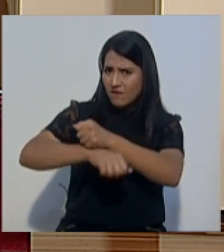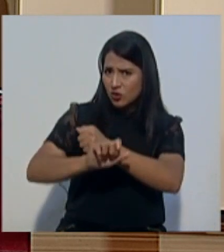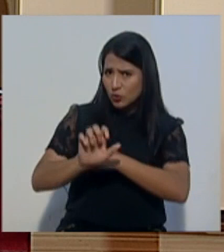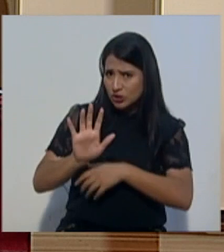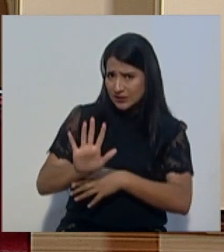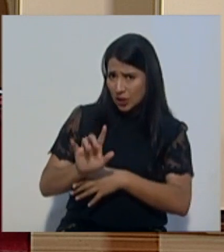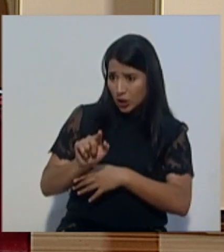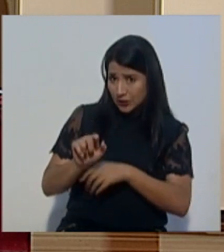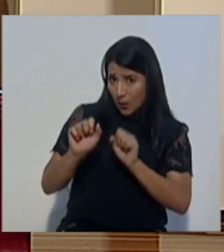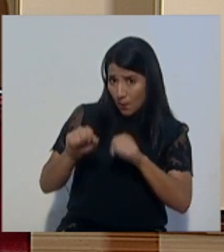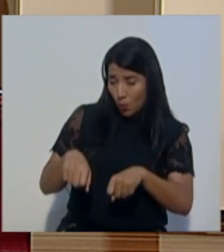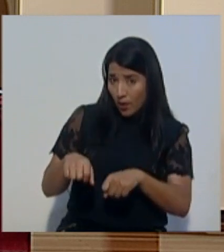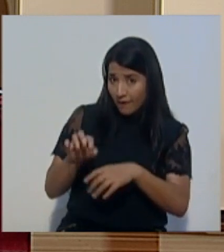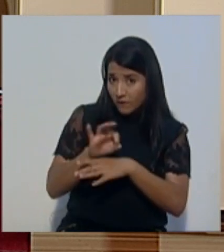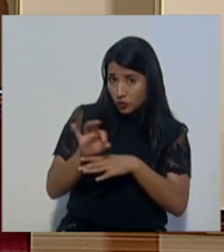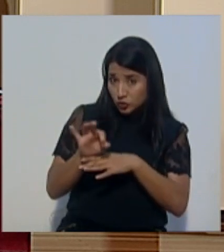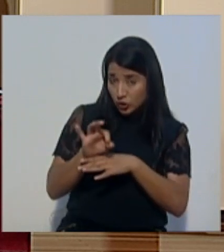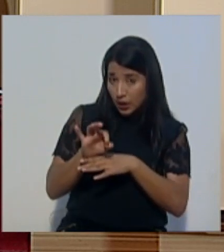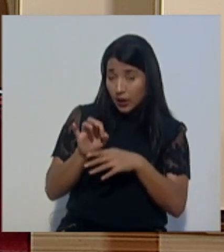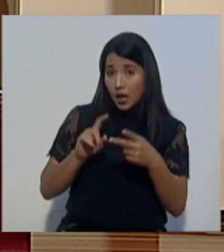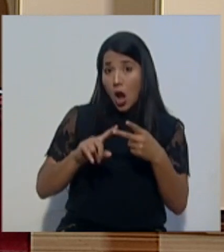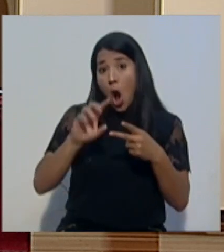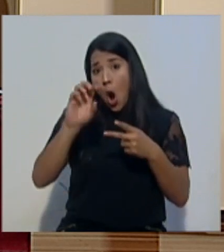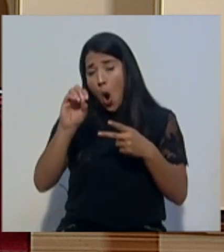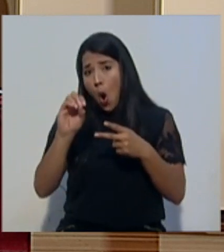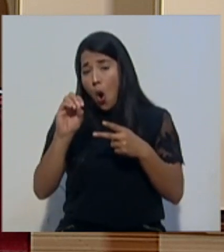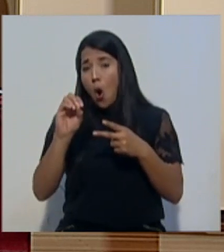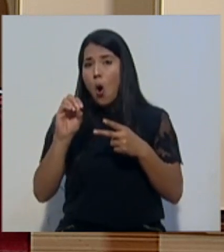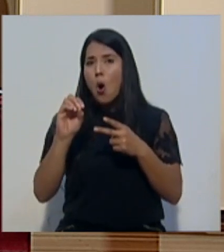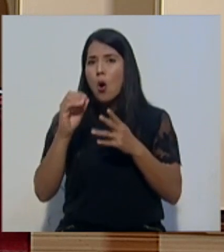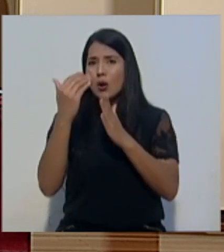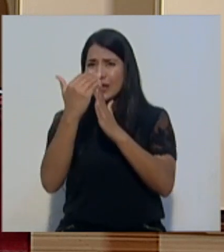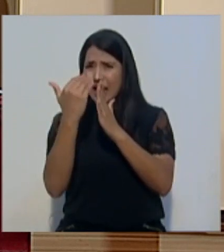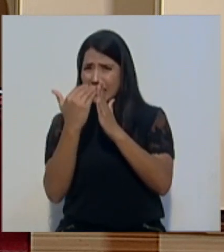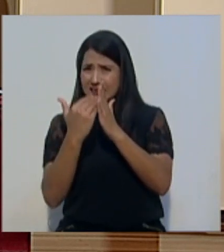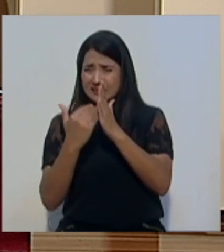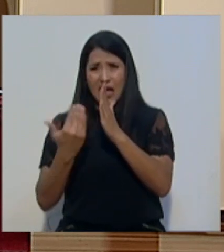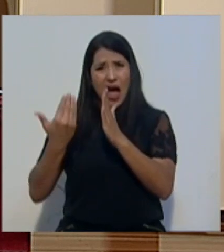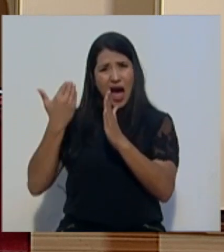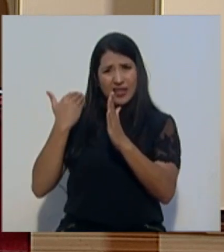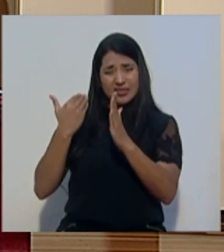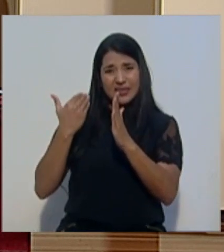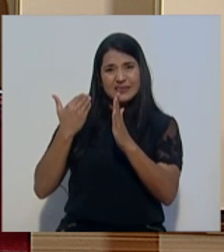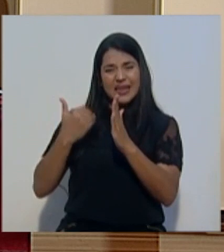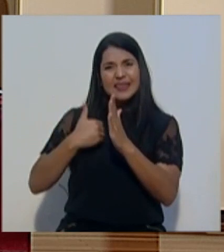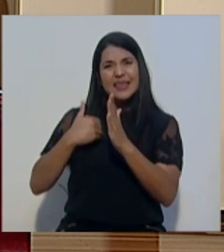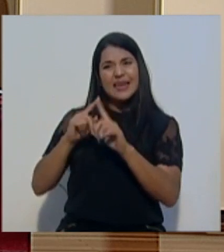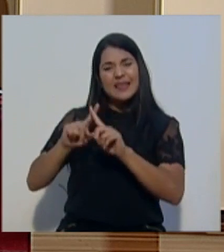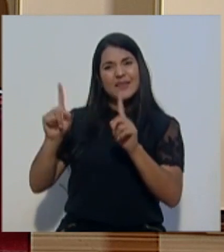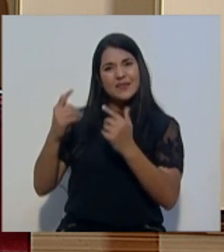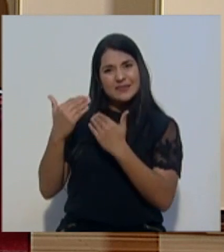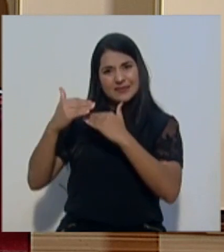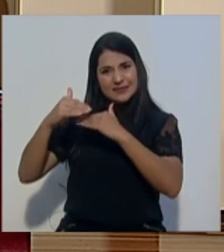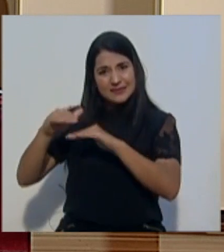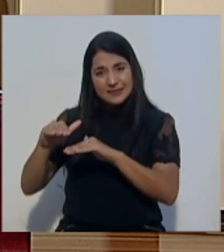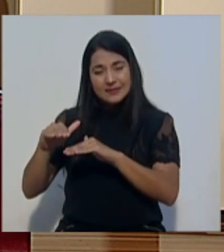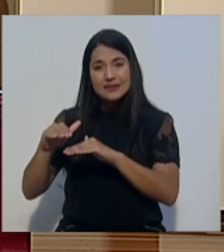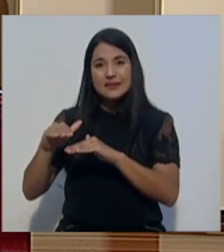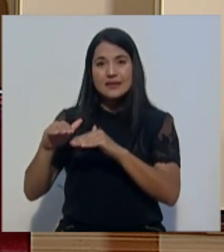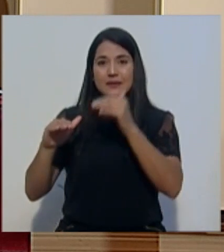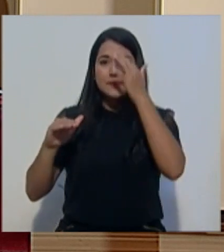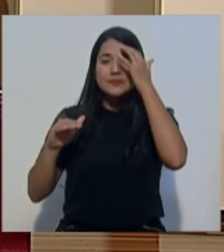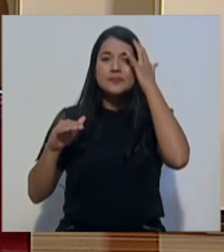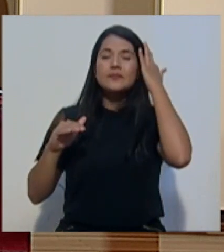restricción? O la siguiente lista de excepciones en el pasado, en el punto R, respaldaban el traslado de la prensa con